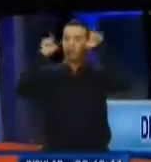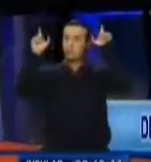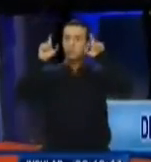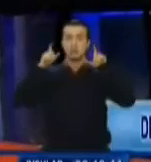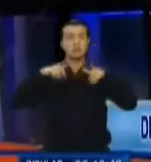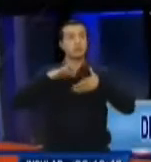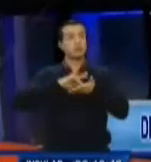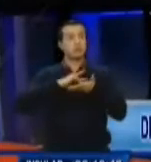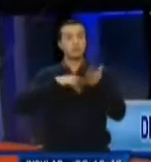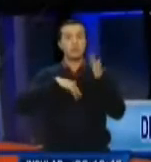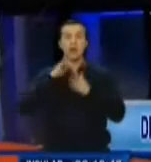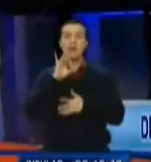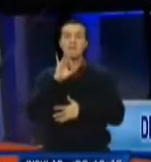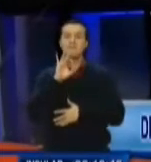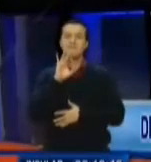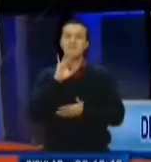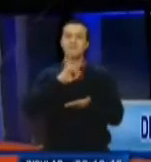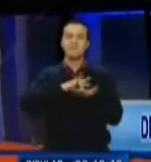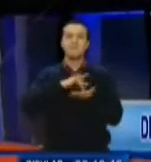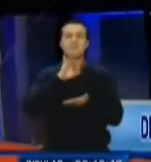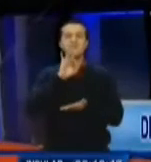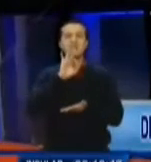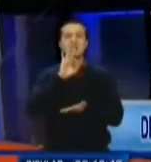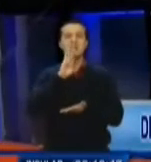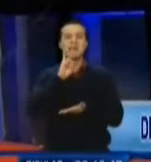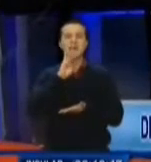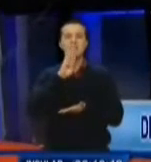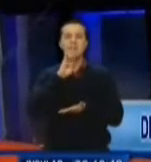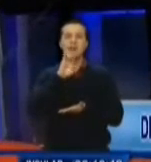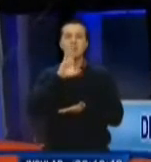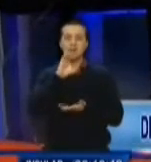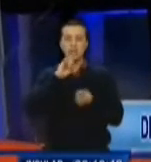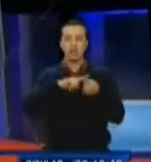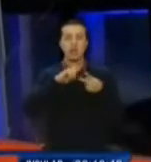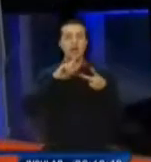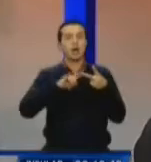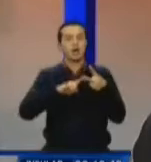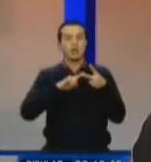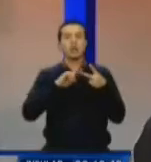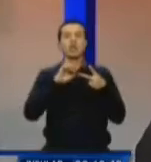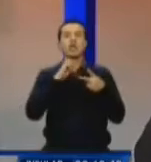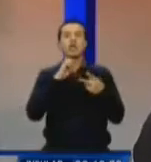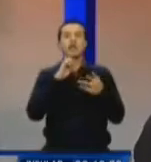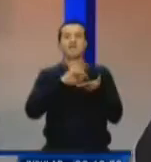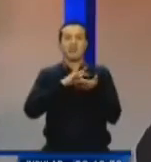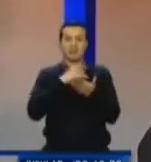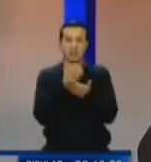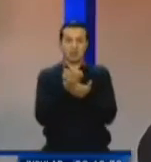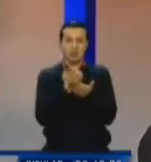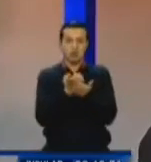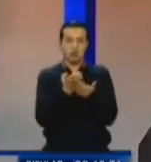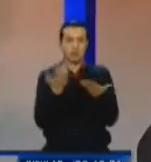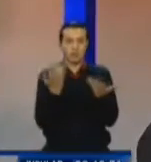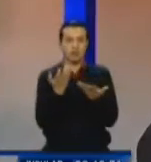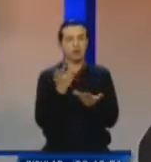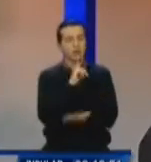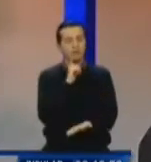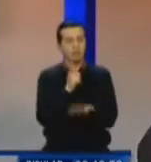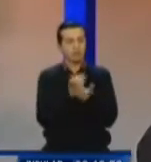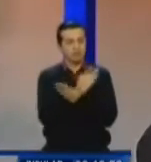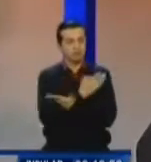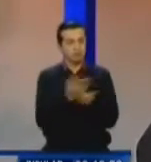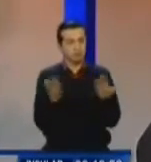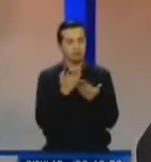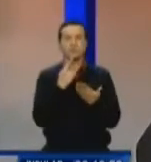todo fybeca y farmacias económicas como un código de ética todo ellos se comprometen a corregir estas distorsiones